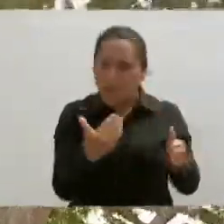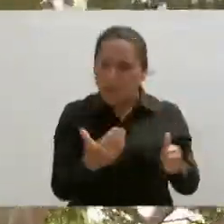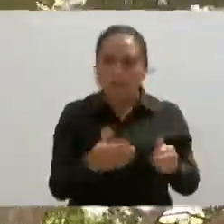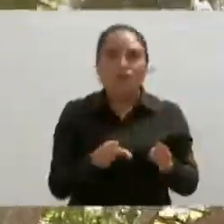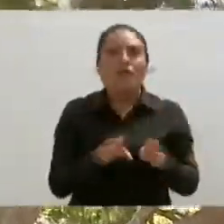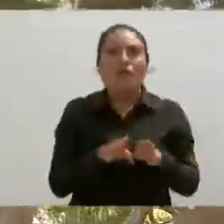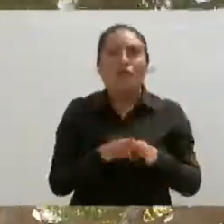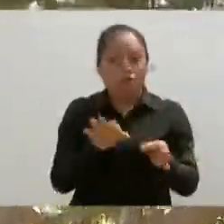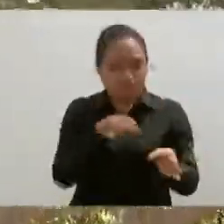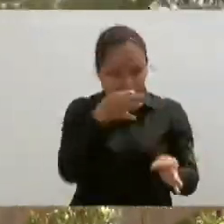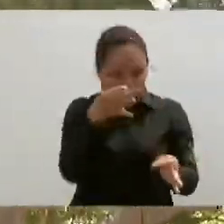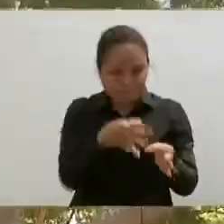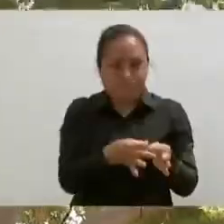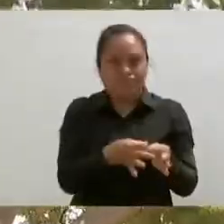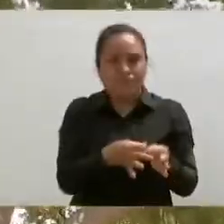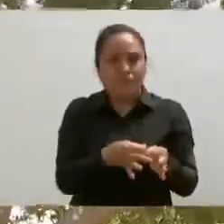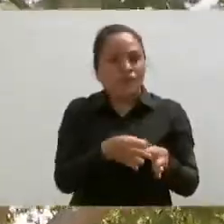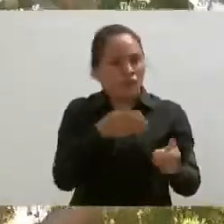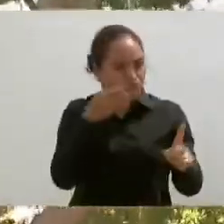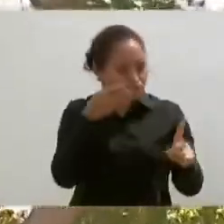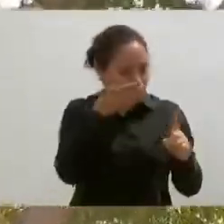se cumpla con la meta.